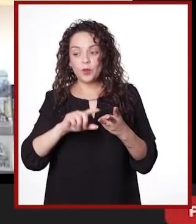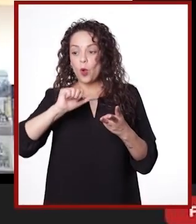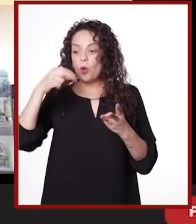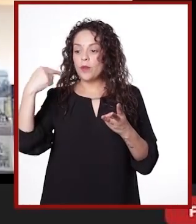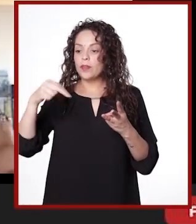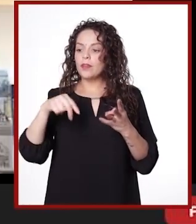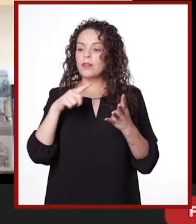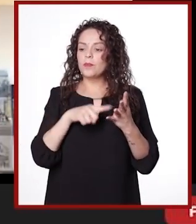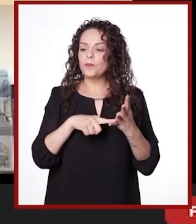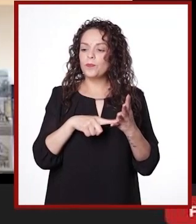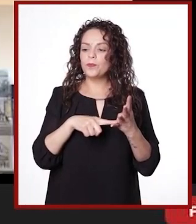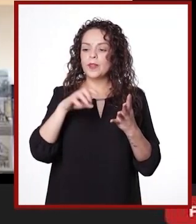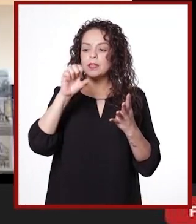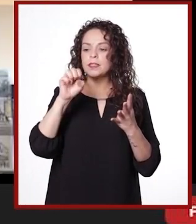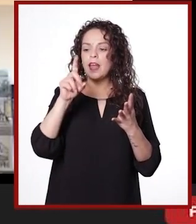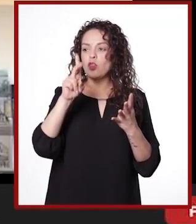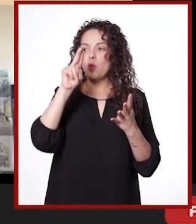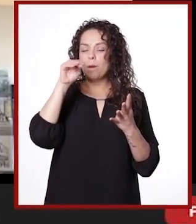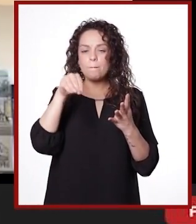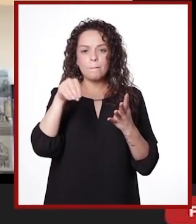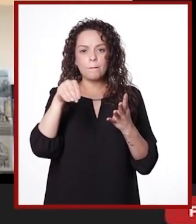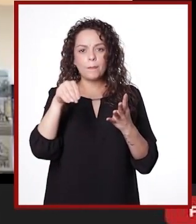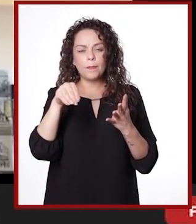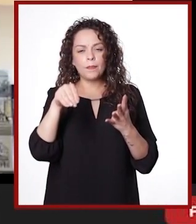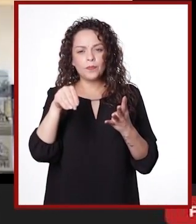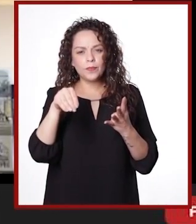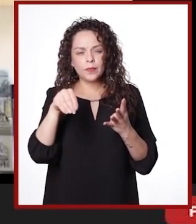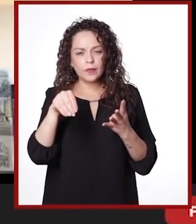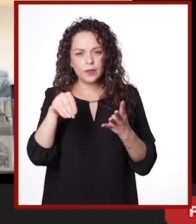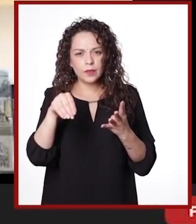llama Sedum